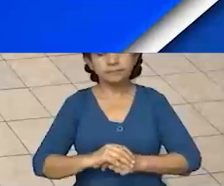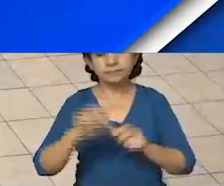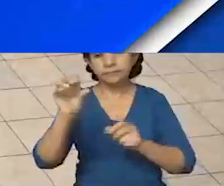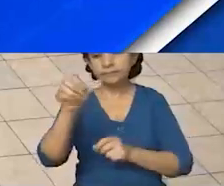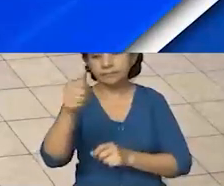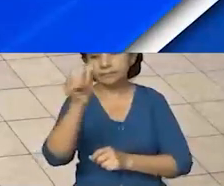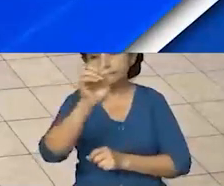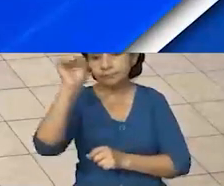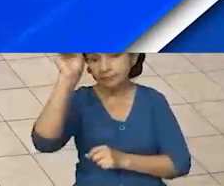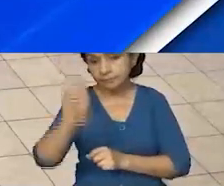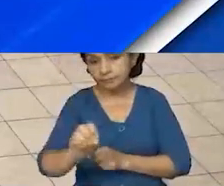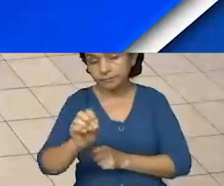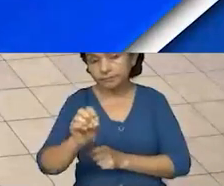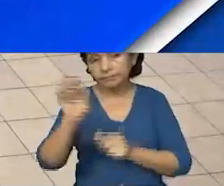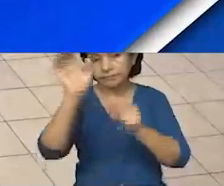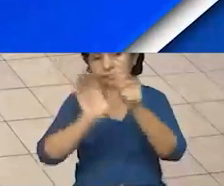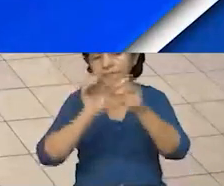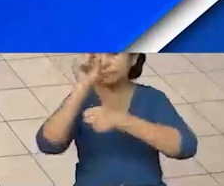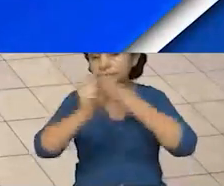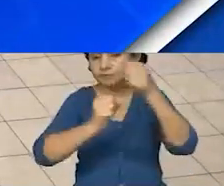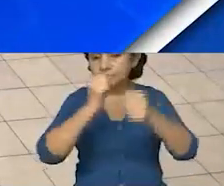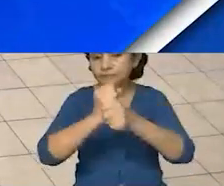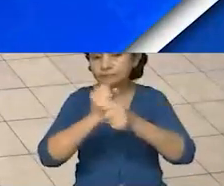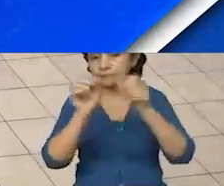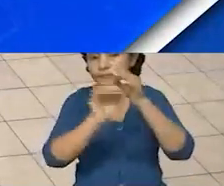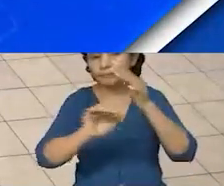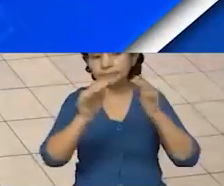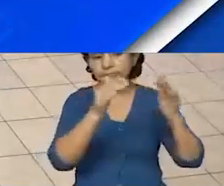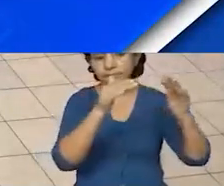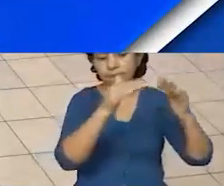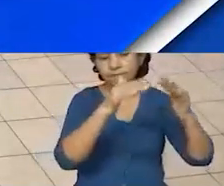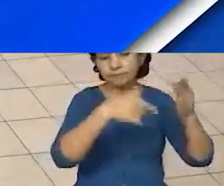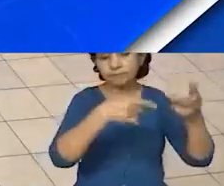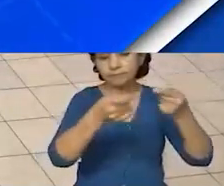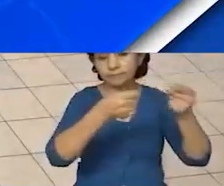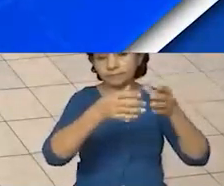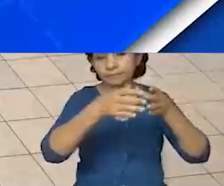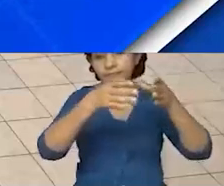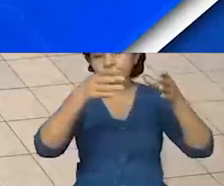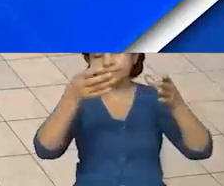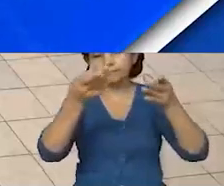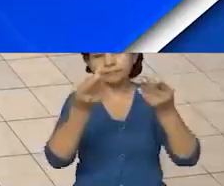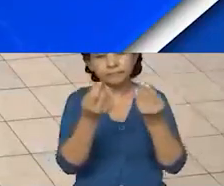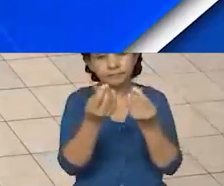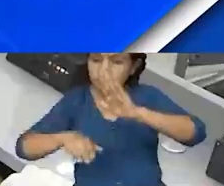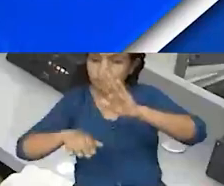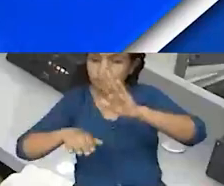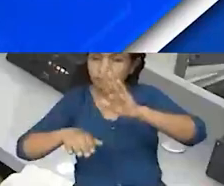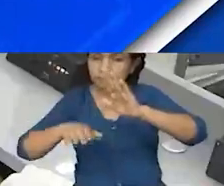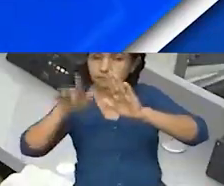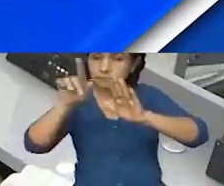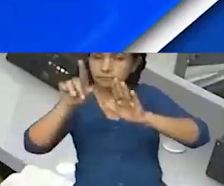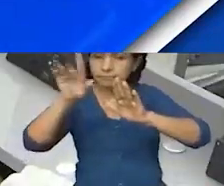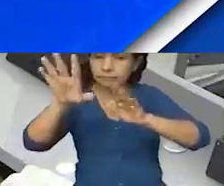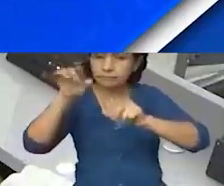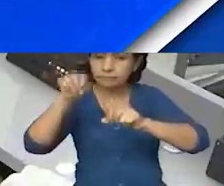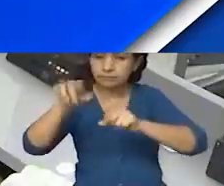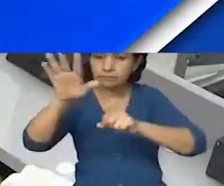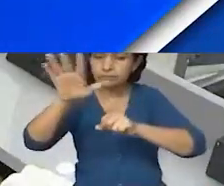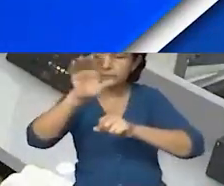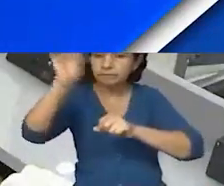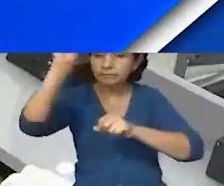2023 pasó de 109 mil millones de córdobas a más de 127 mil millones, de los cuales